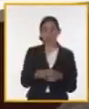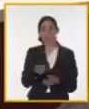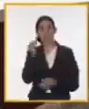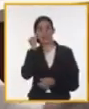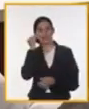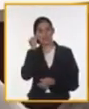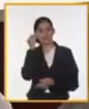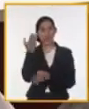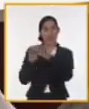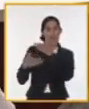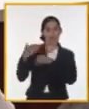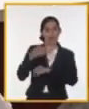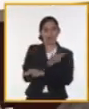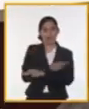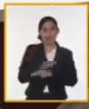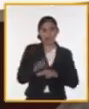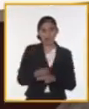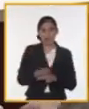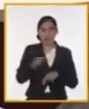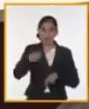marxismo y leninismo en las nuevas